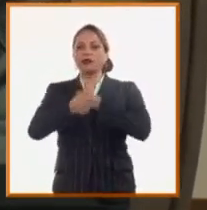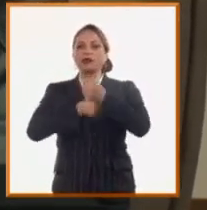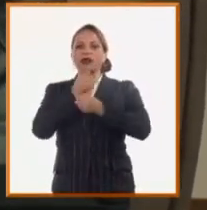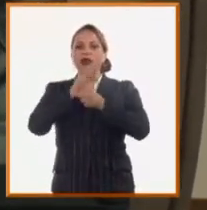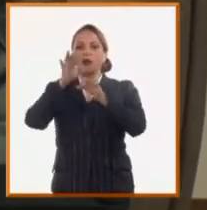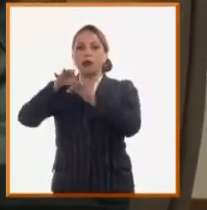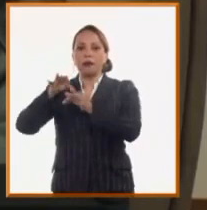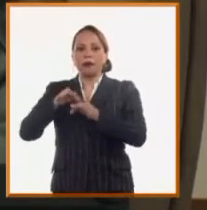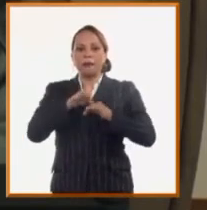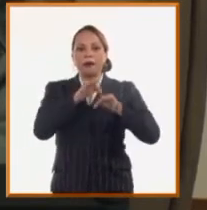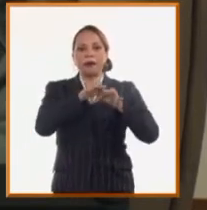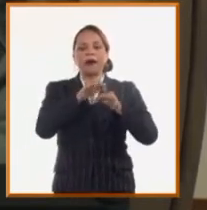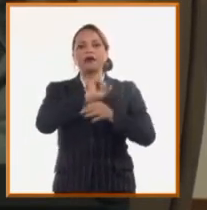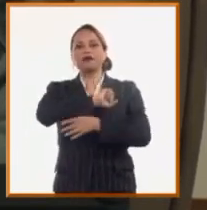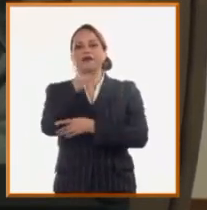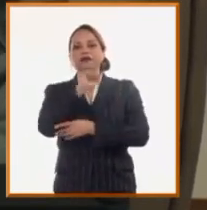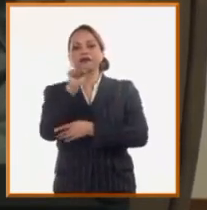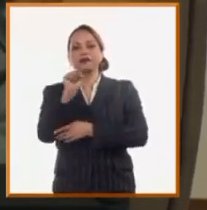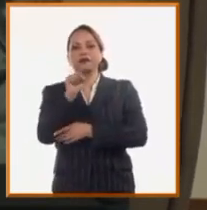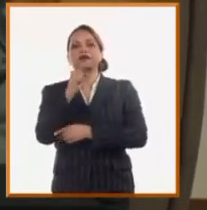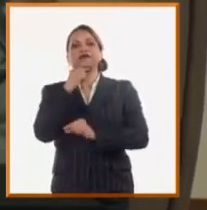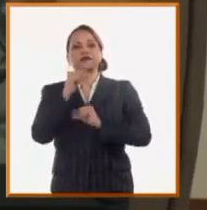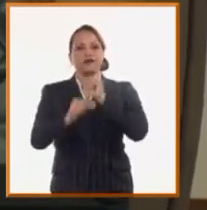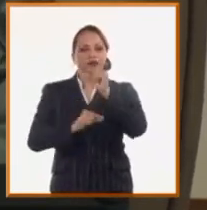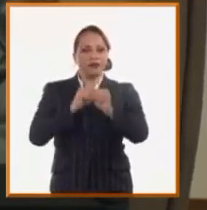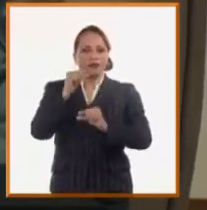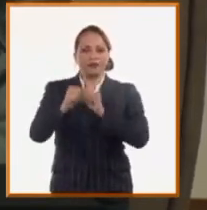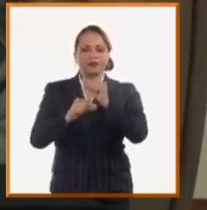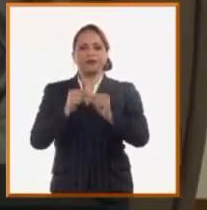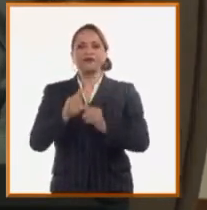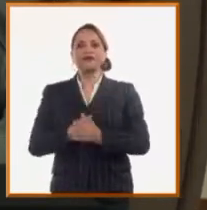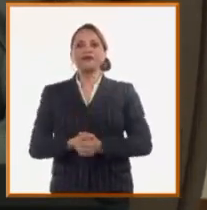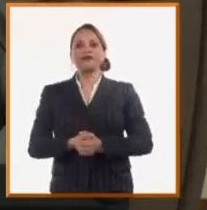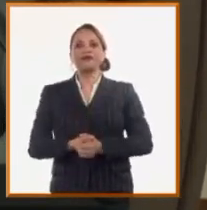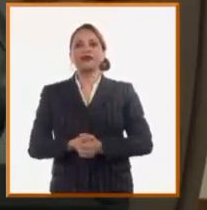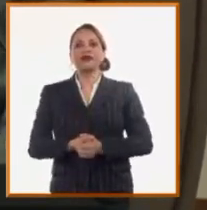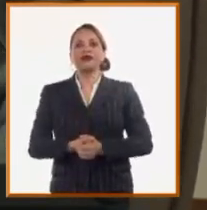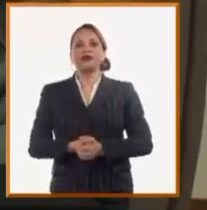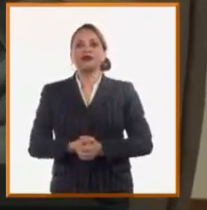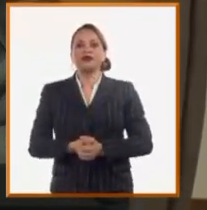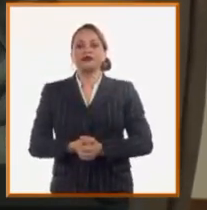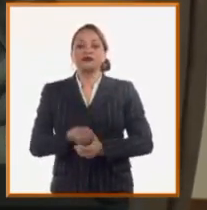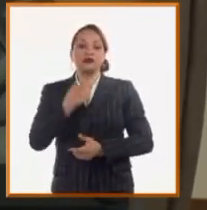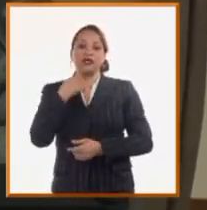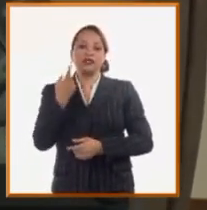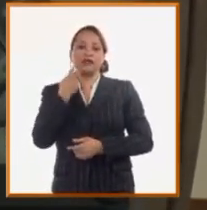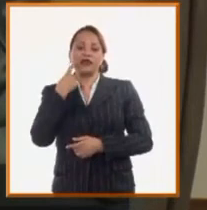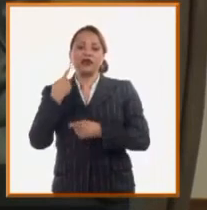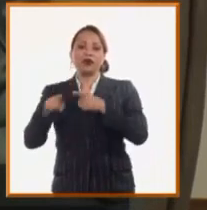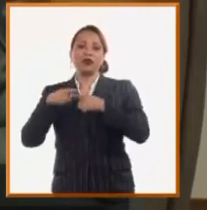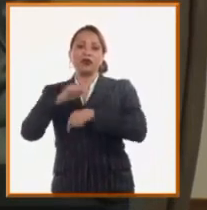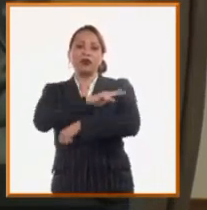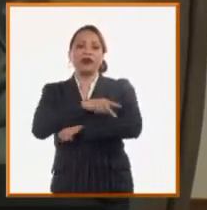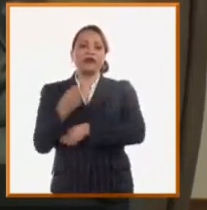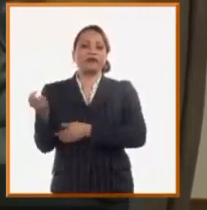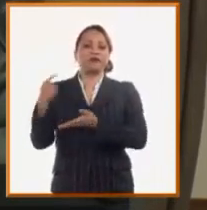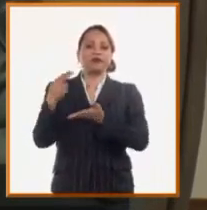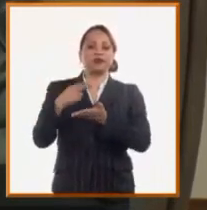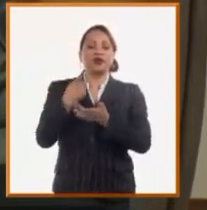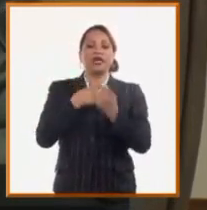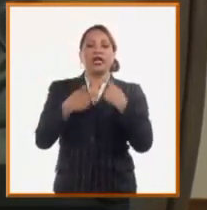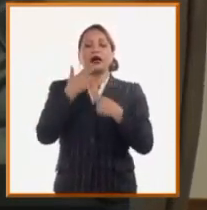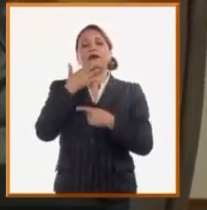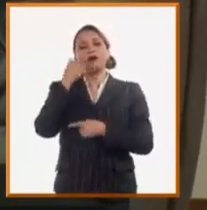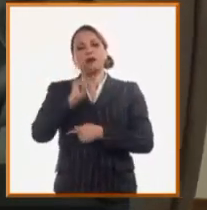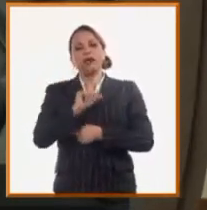Y lo van logrando o no lo van logrando. Y vamos llegando a la concepción de tener una semilla nacional que no depende de importaciones, que a lo mejor da un poquito menos de